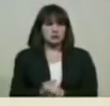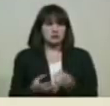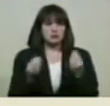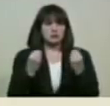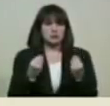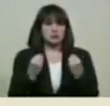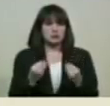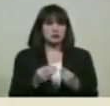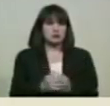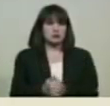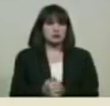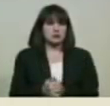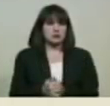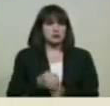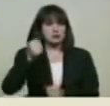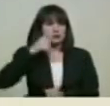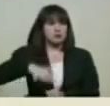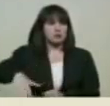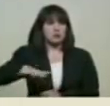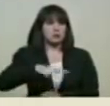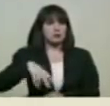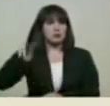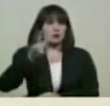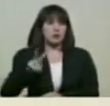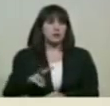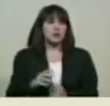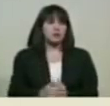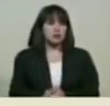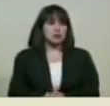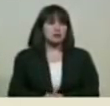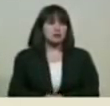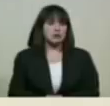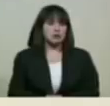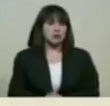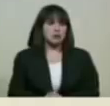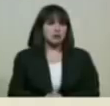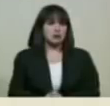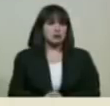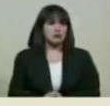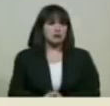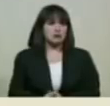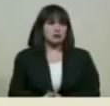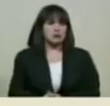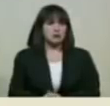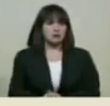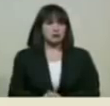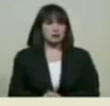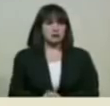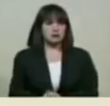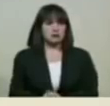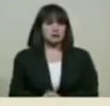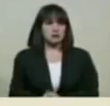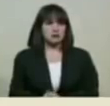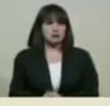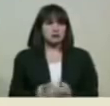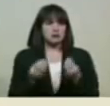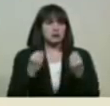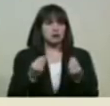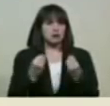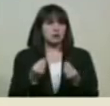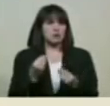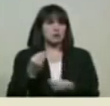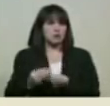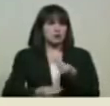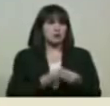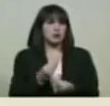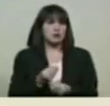agresión contra el pueblo venezolano, el escudo de protección que ha instruido el presidente de la República, que ha ideado con